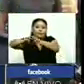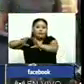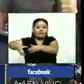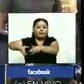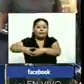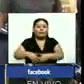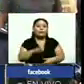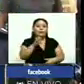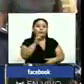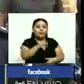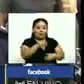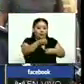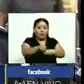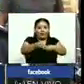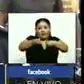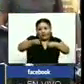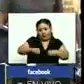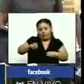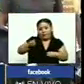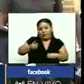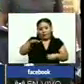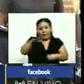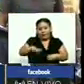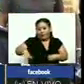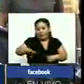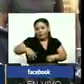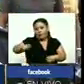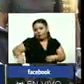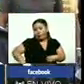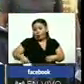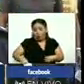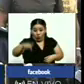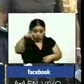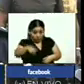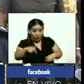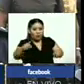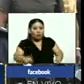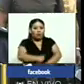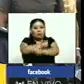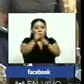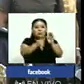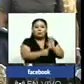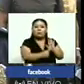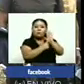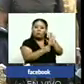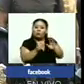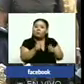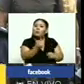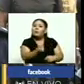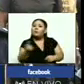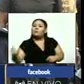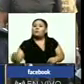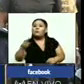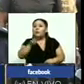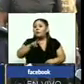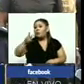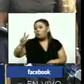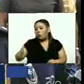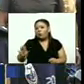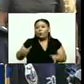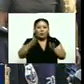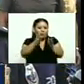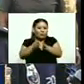El Departamento de Investigaciones de la Delegación de Soyapango esta mañana presenta a 22 detenidos de la Operación Libertad